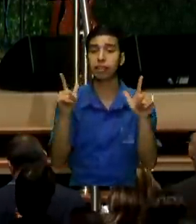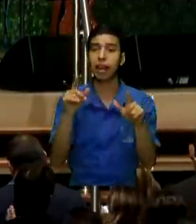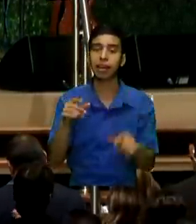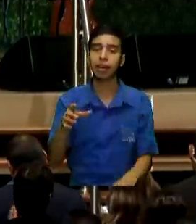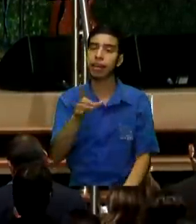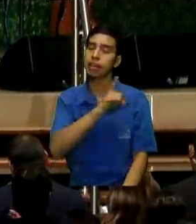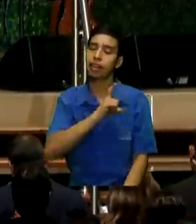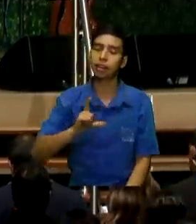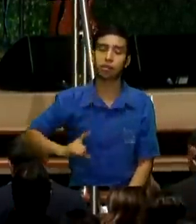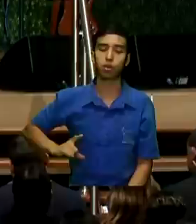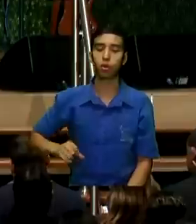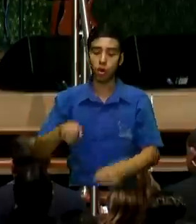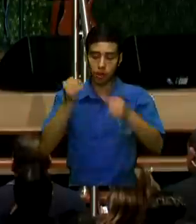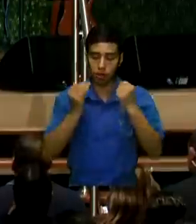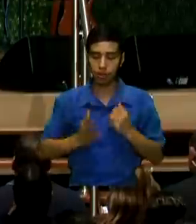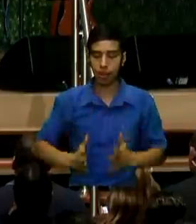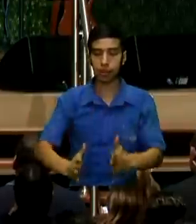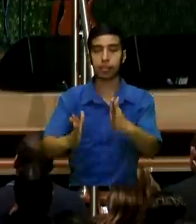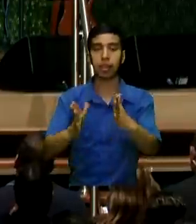Bueno, mira, hermano,